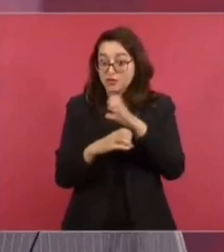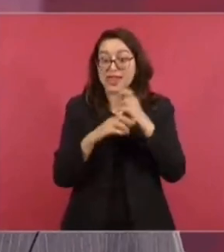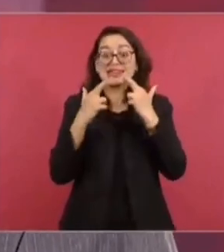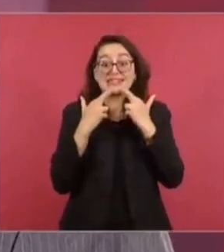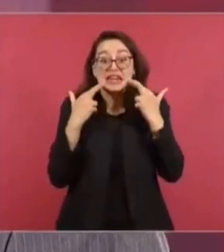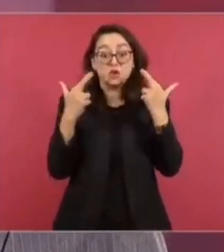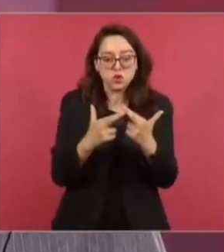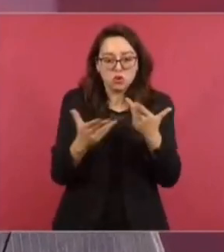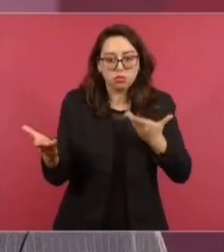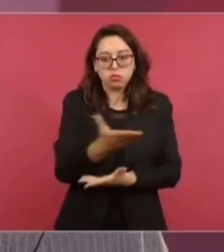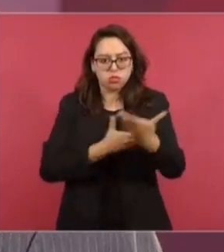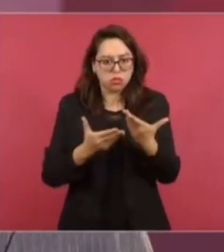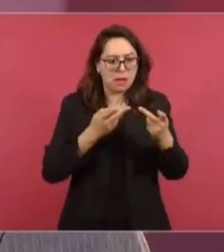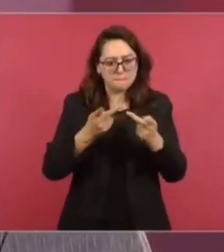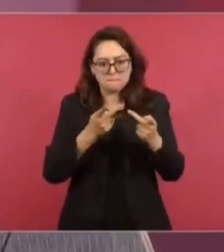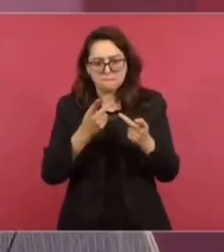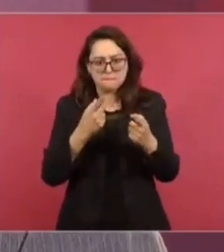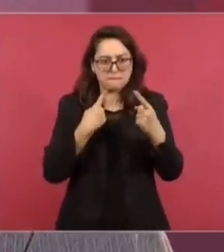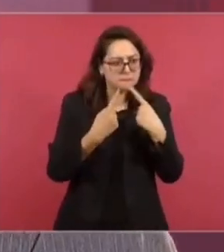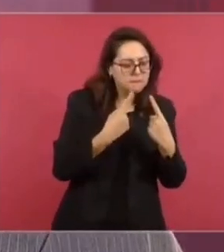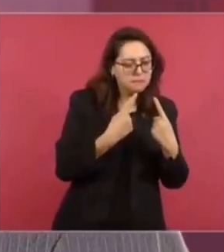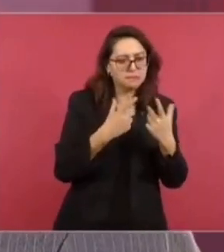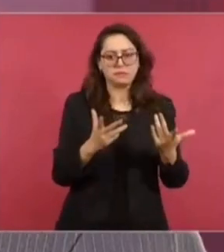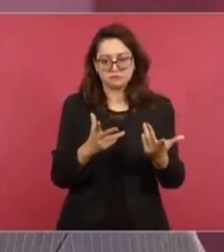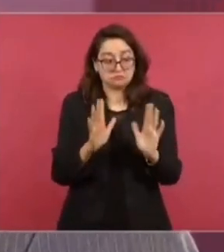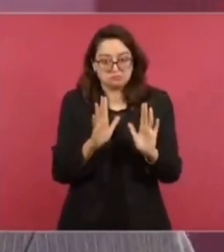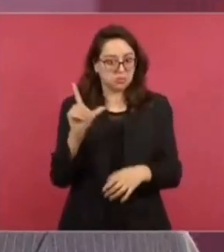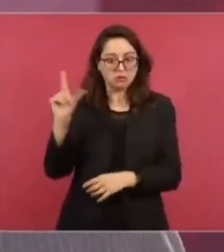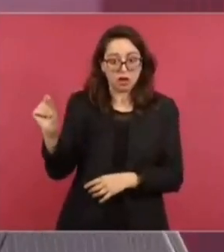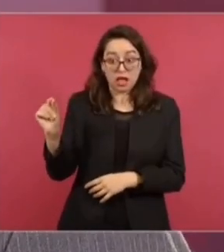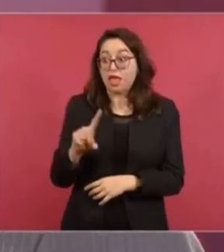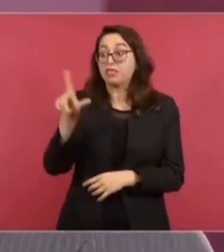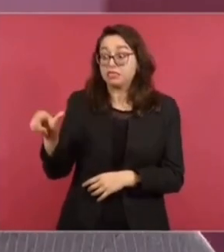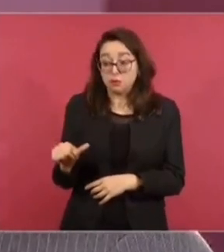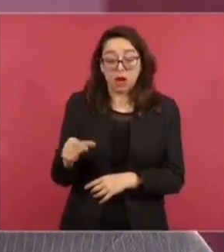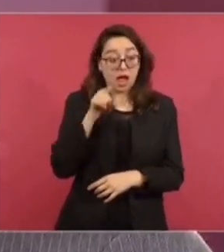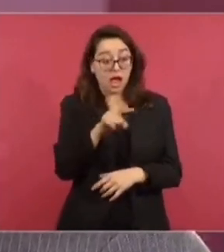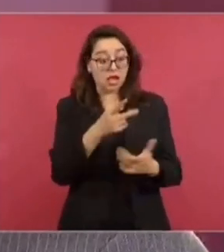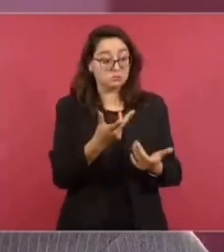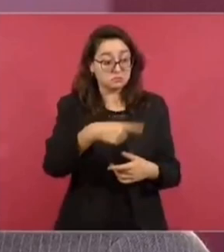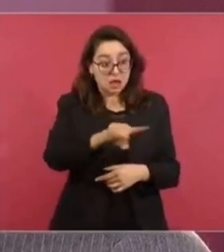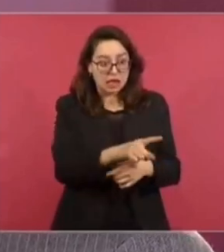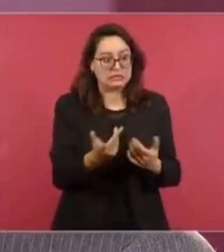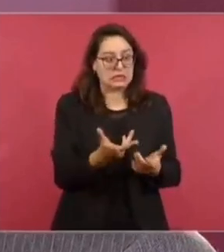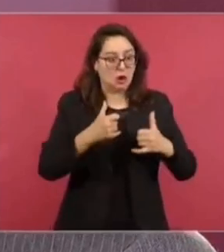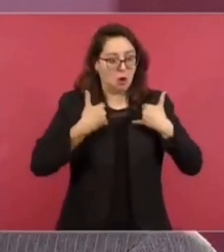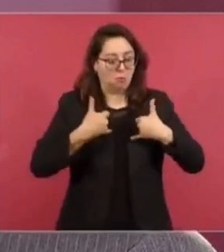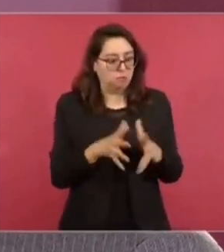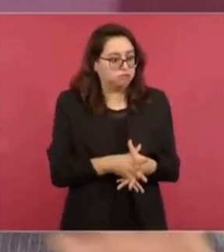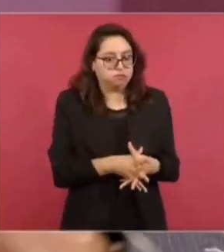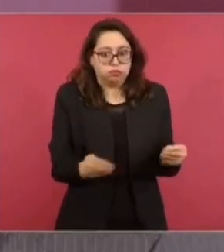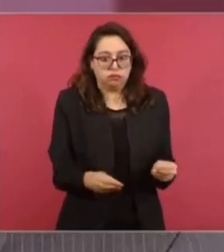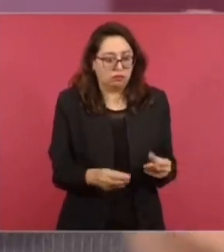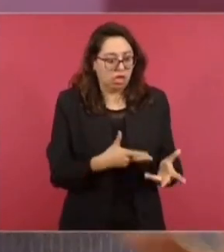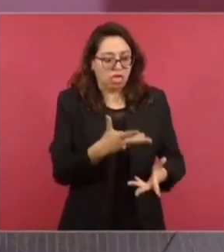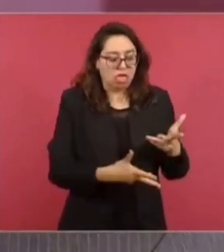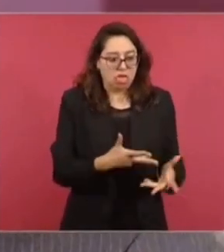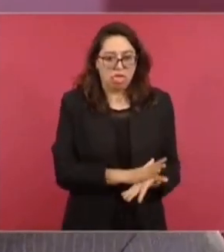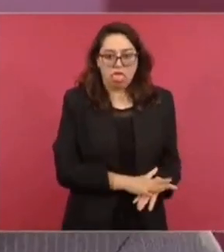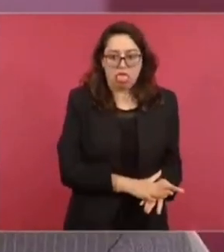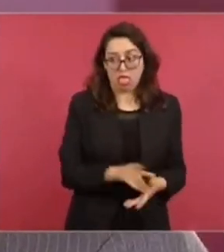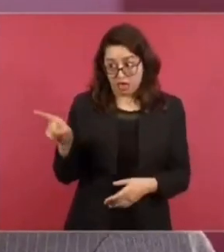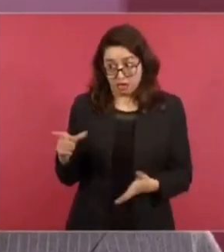que haya participado en la desaparición de los jóvenes. Lo que pasa es que como estamos